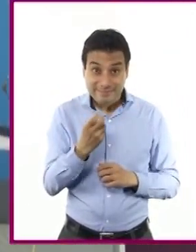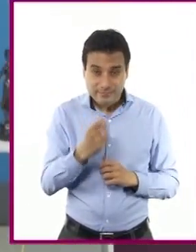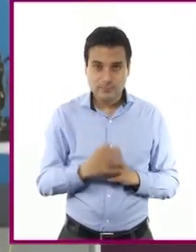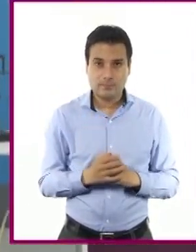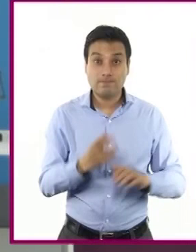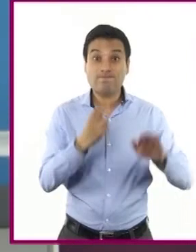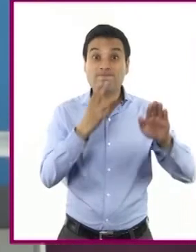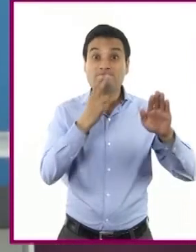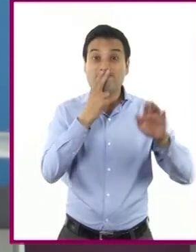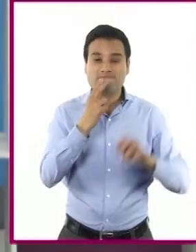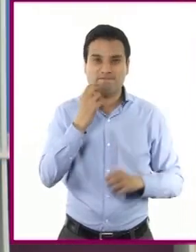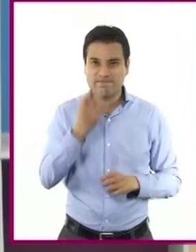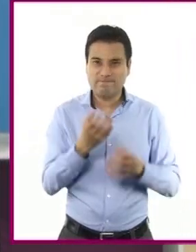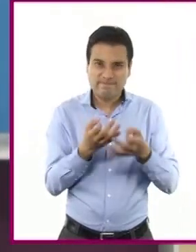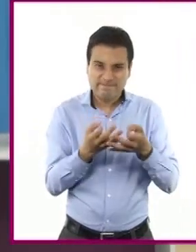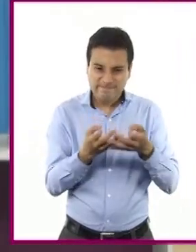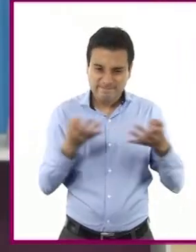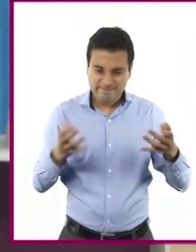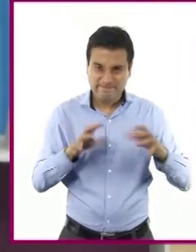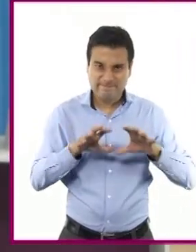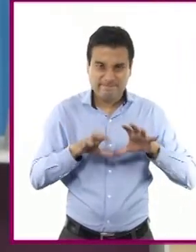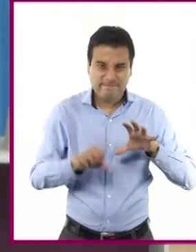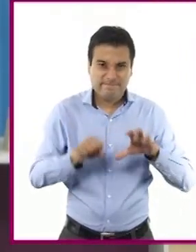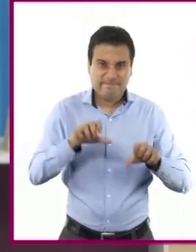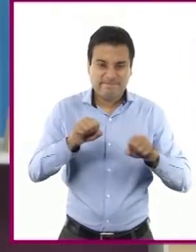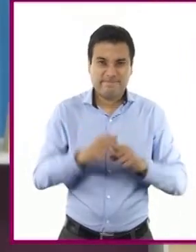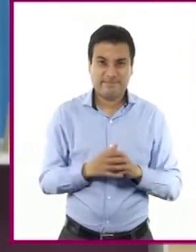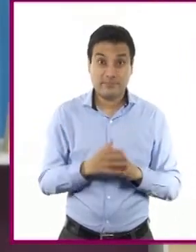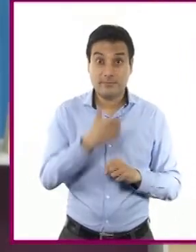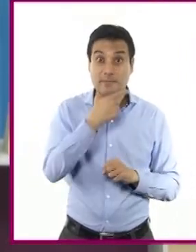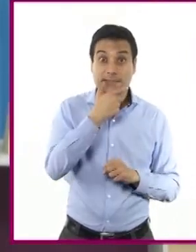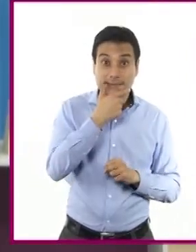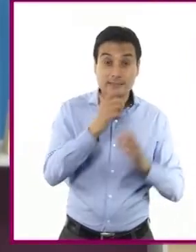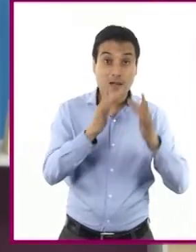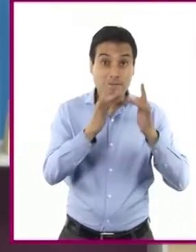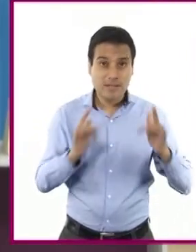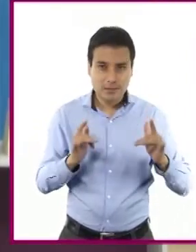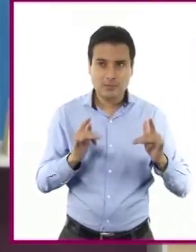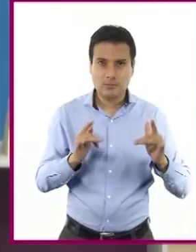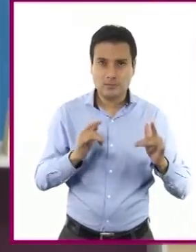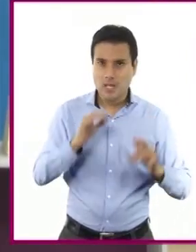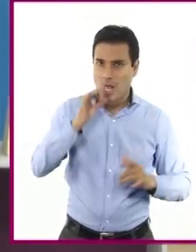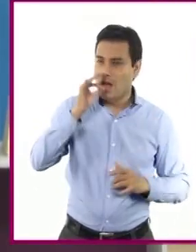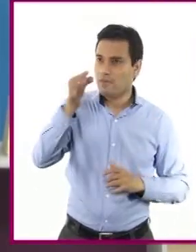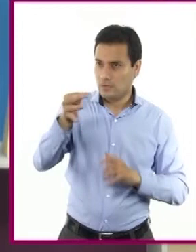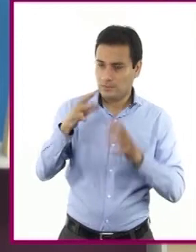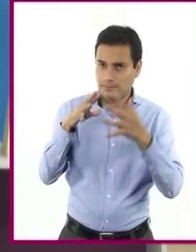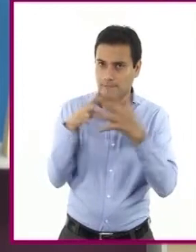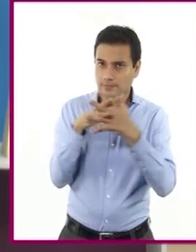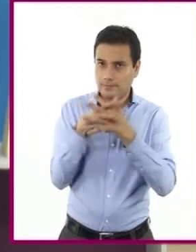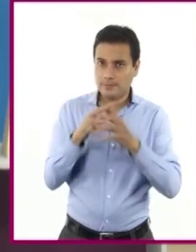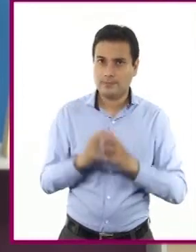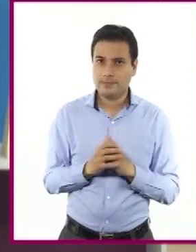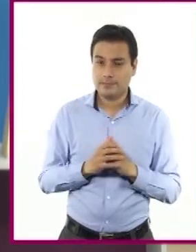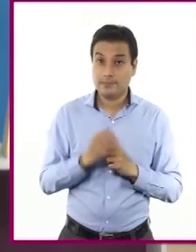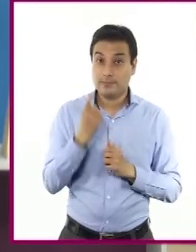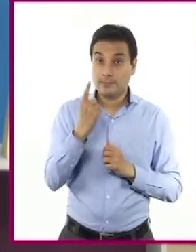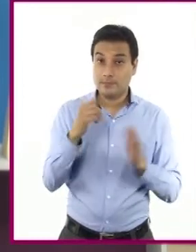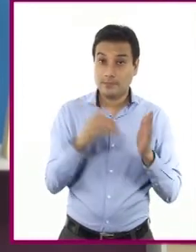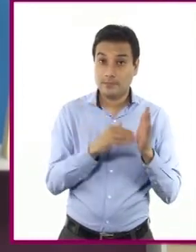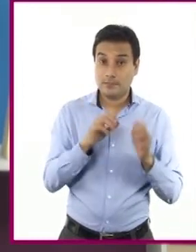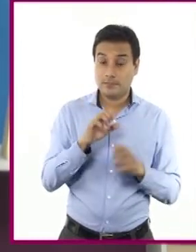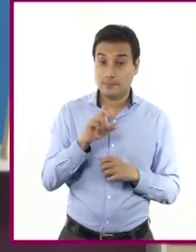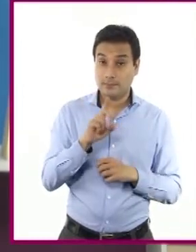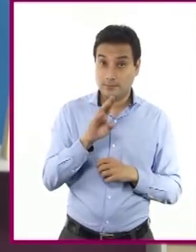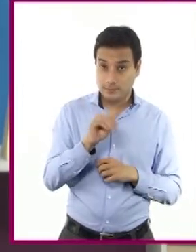Hitler buscaba expandir el nuevo imperio alemán, por lo que Inglaterra y Francia le declararon la guerra. Entre 1939